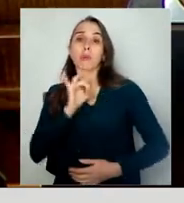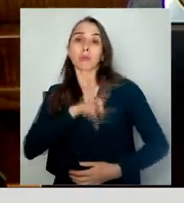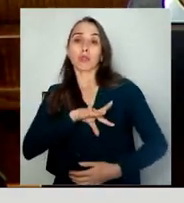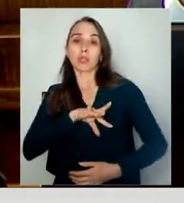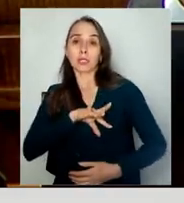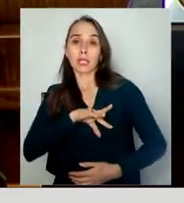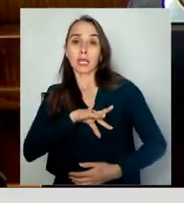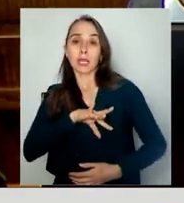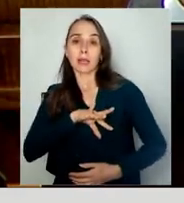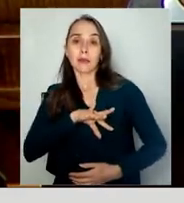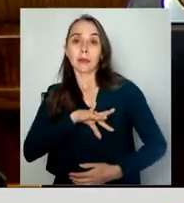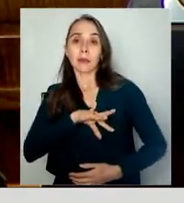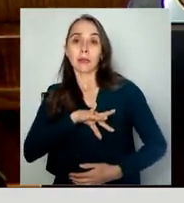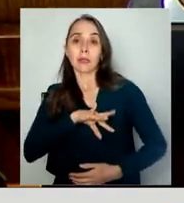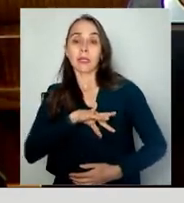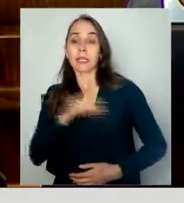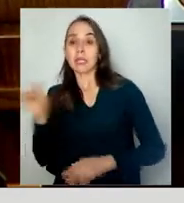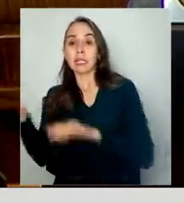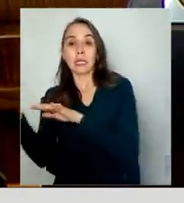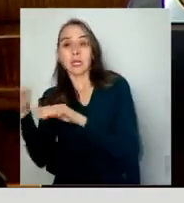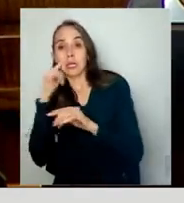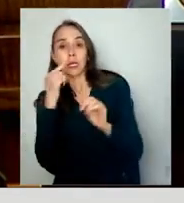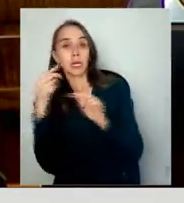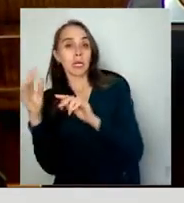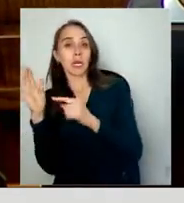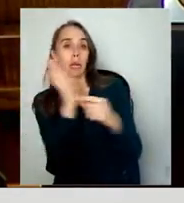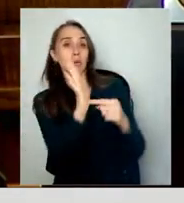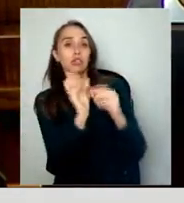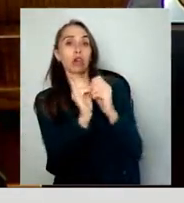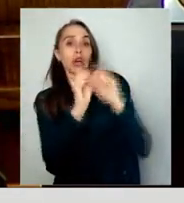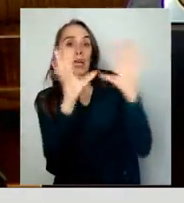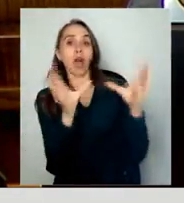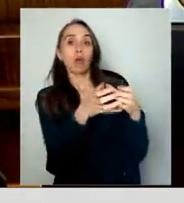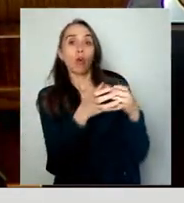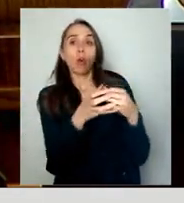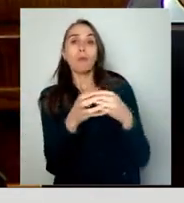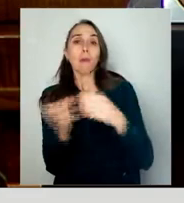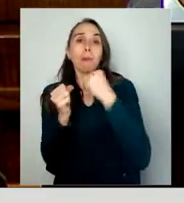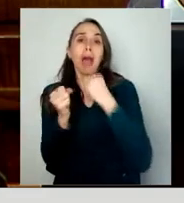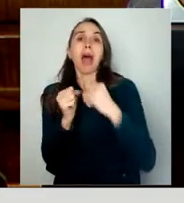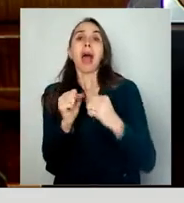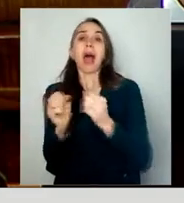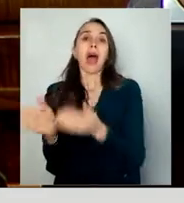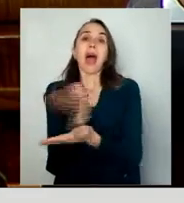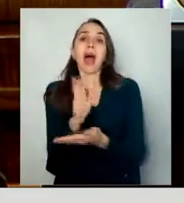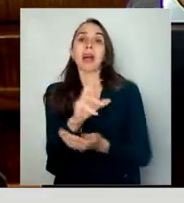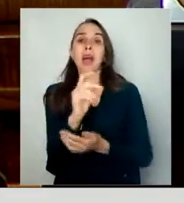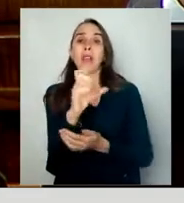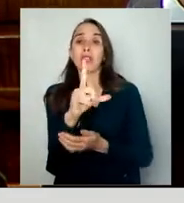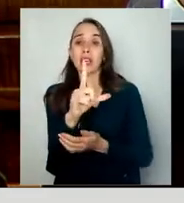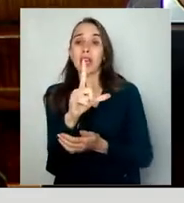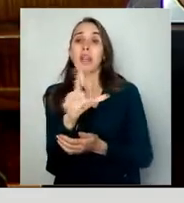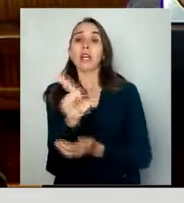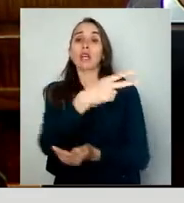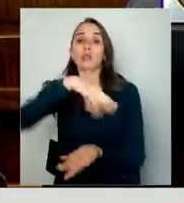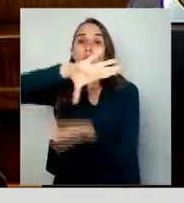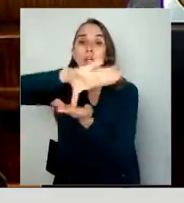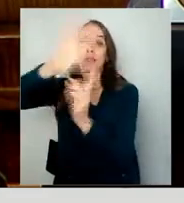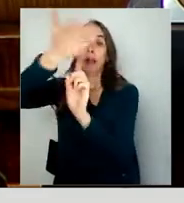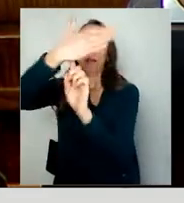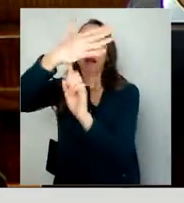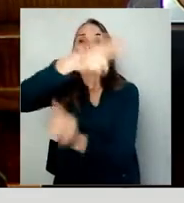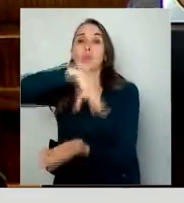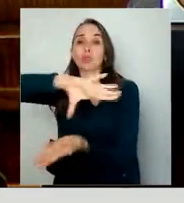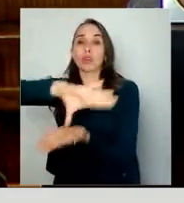ahí le quedó claro a esos grupos radicales que nuestra patria nuestro país es